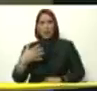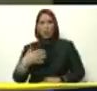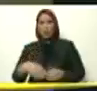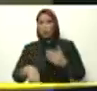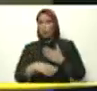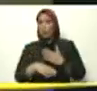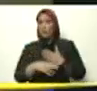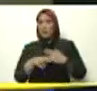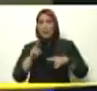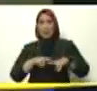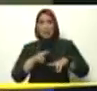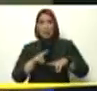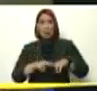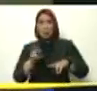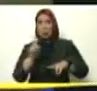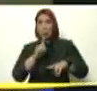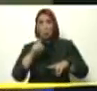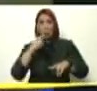pinto con nicotín.